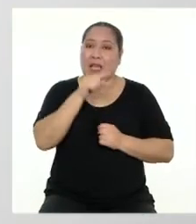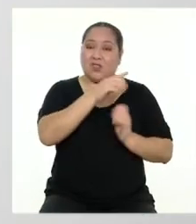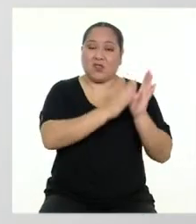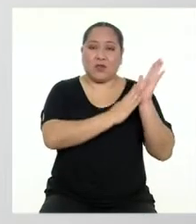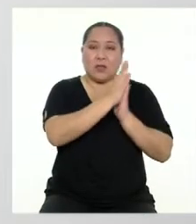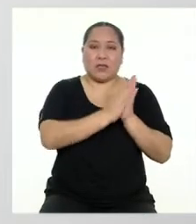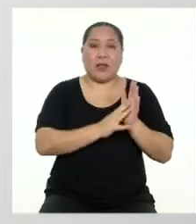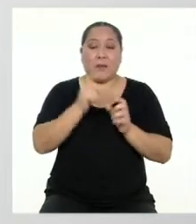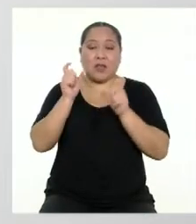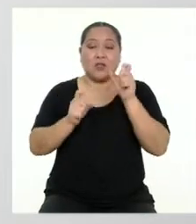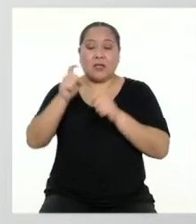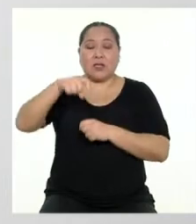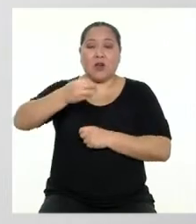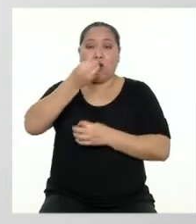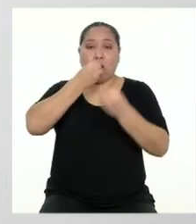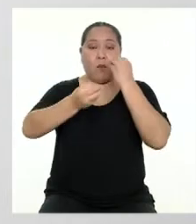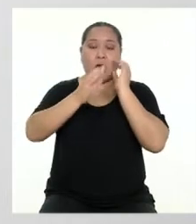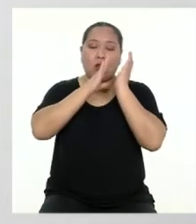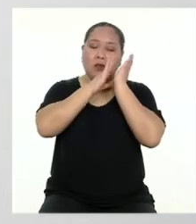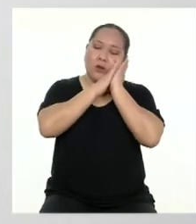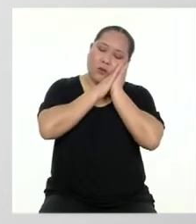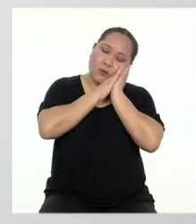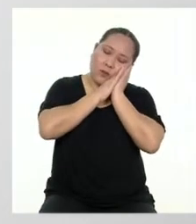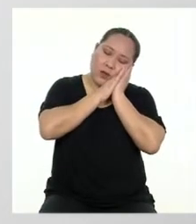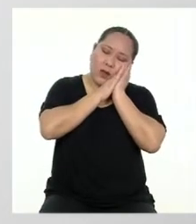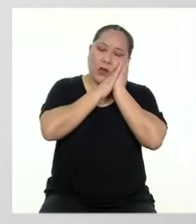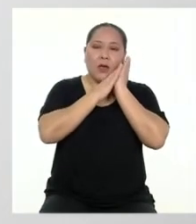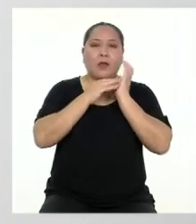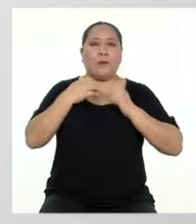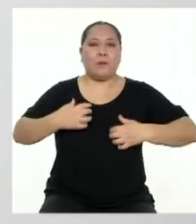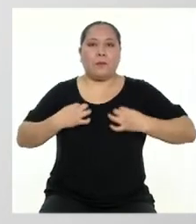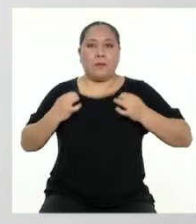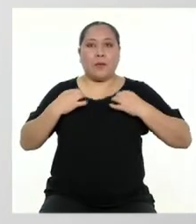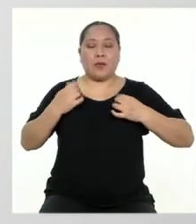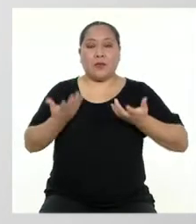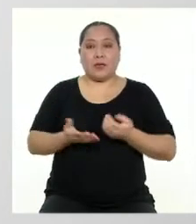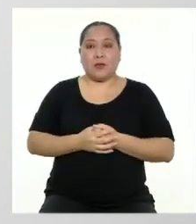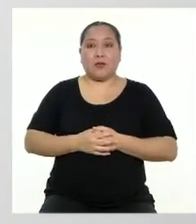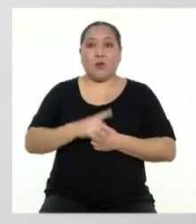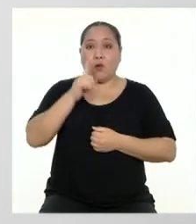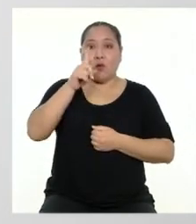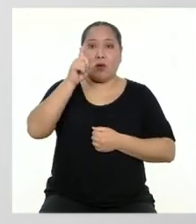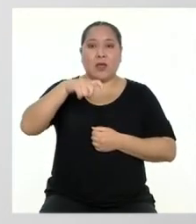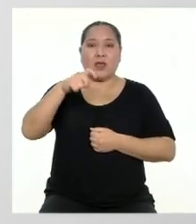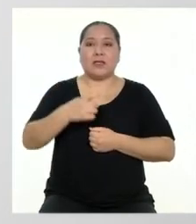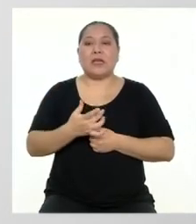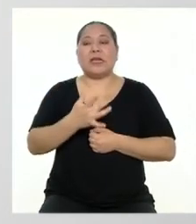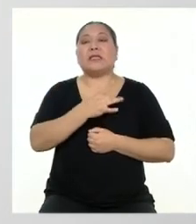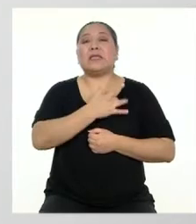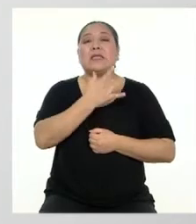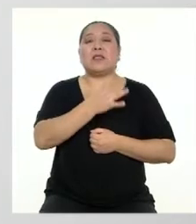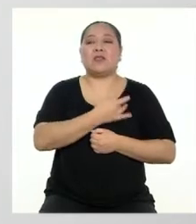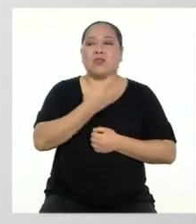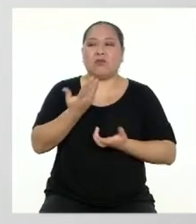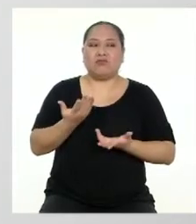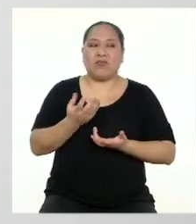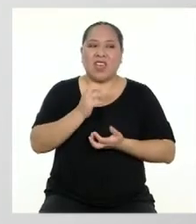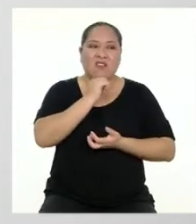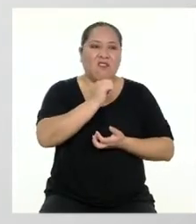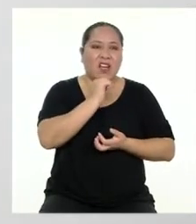comer, dormir, vestirnos. Entonces, podríamos decir que una necesidad es la sensación de que nos falta algo que